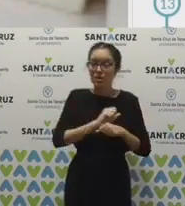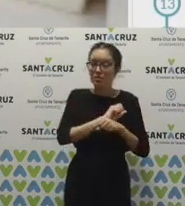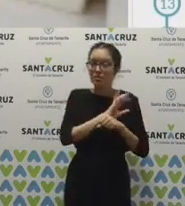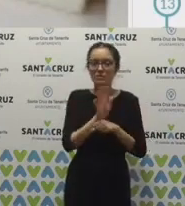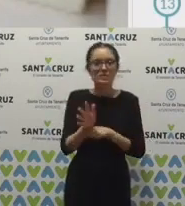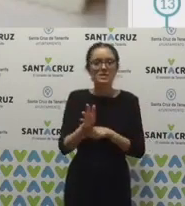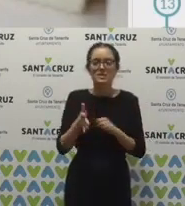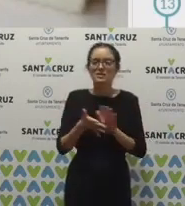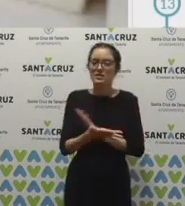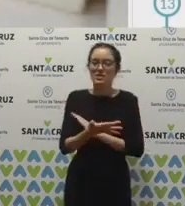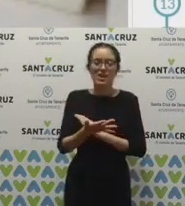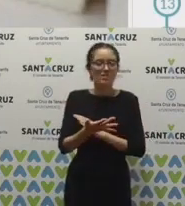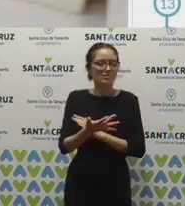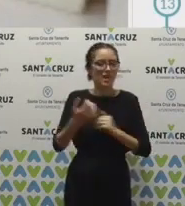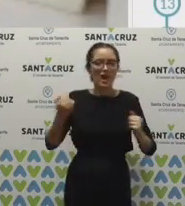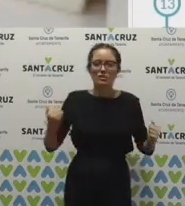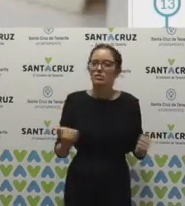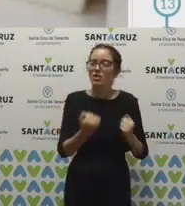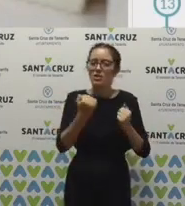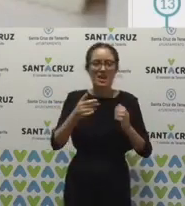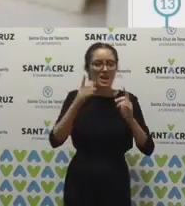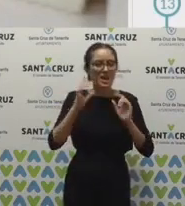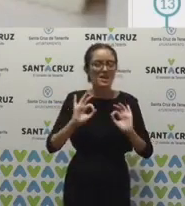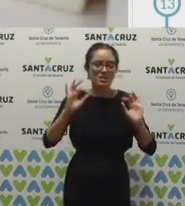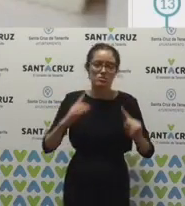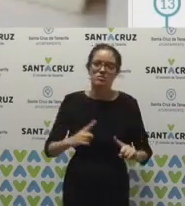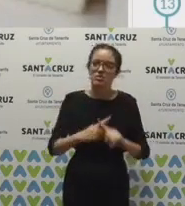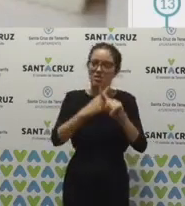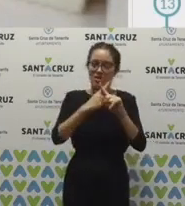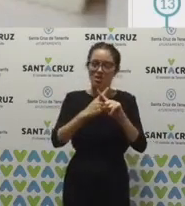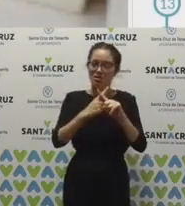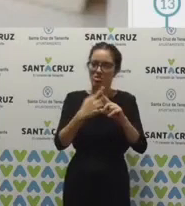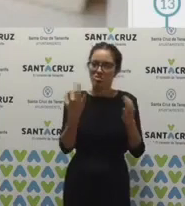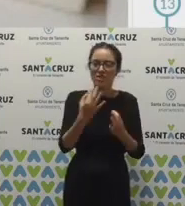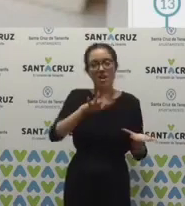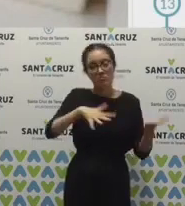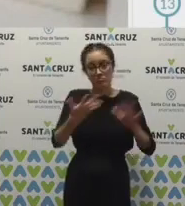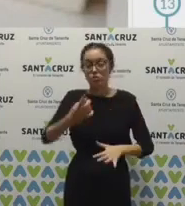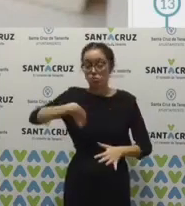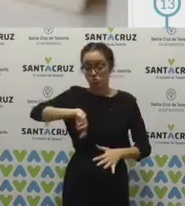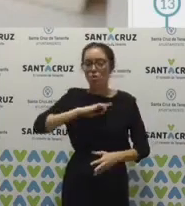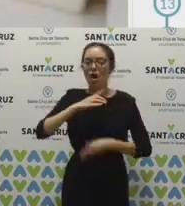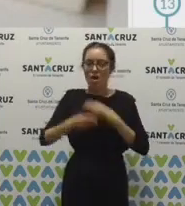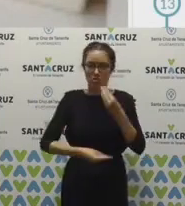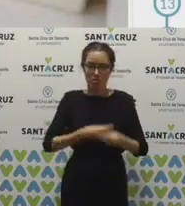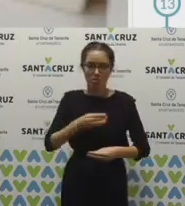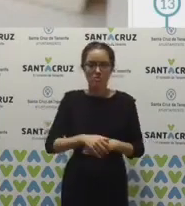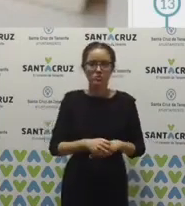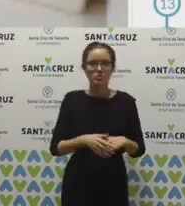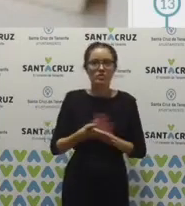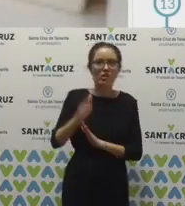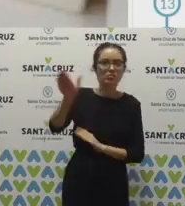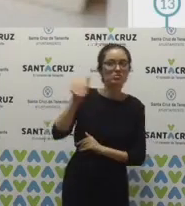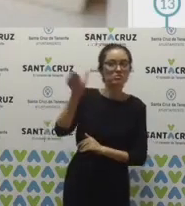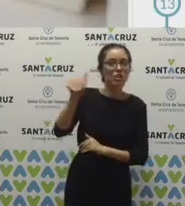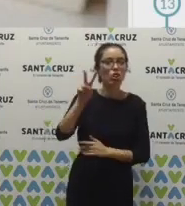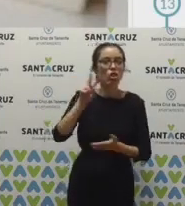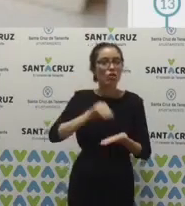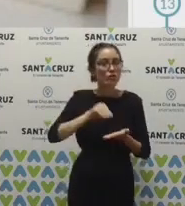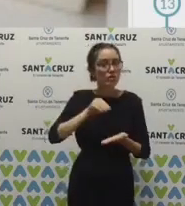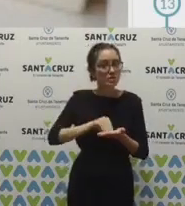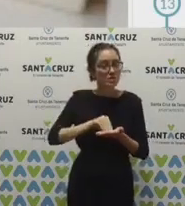extraordinarias y eso es lo que se ha hecho desde este ayuntamiento no son dos las ocasiones de la accesibilidad citados de forma